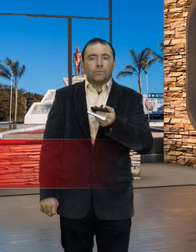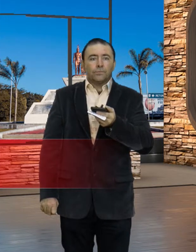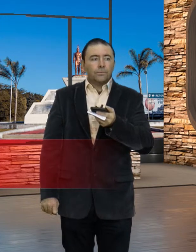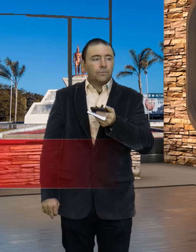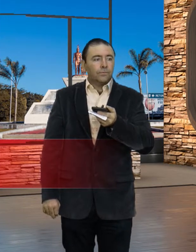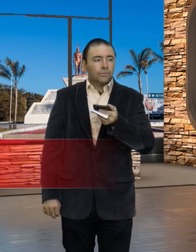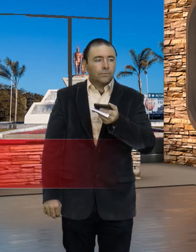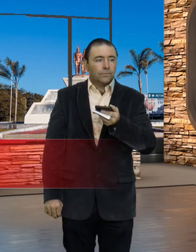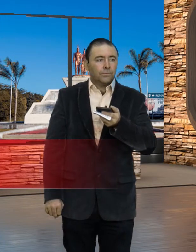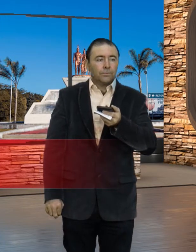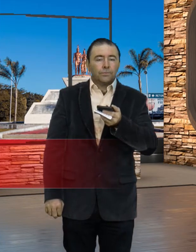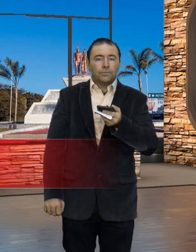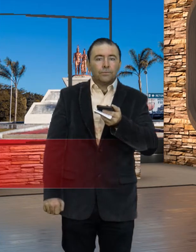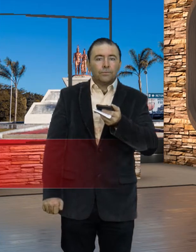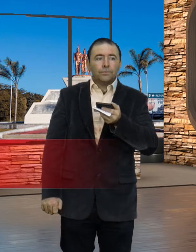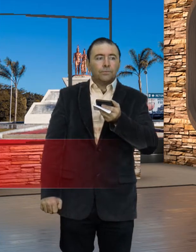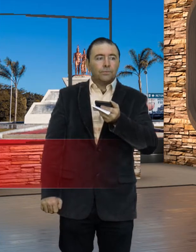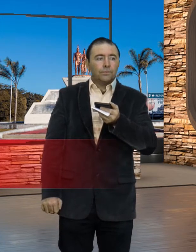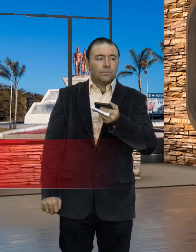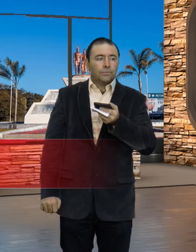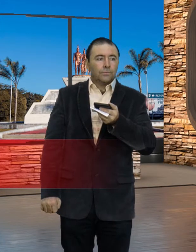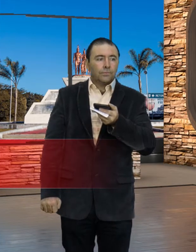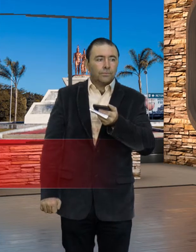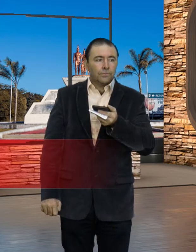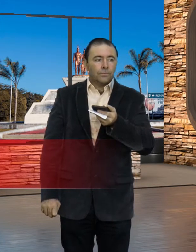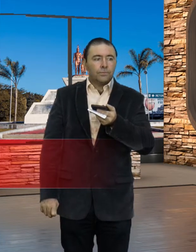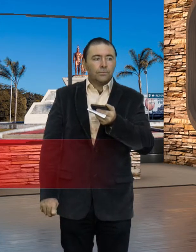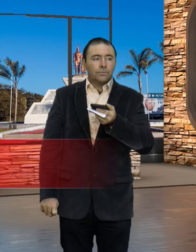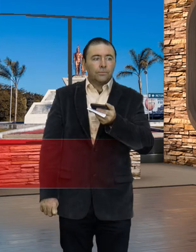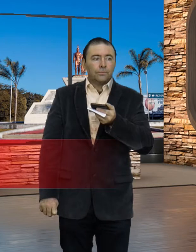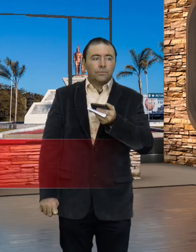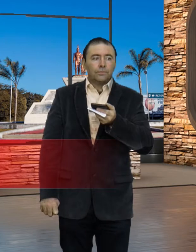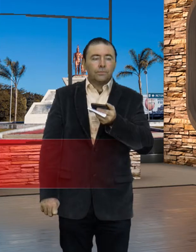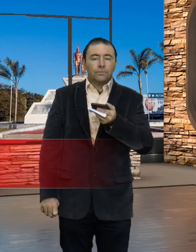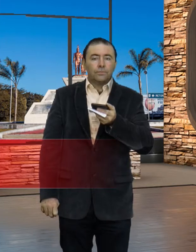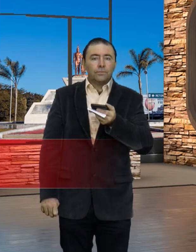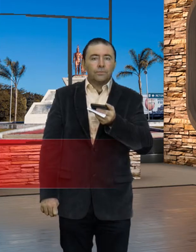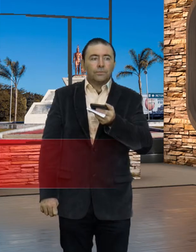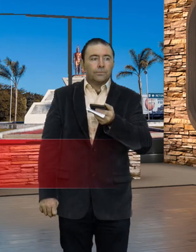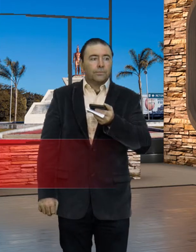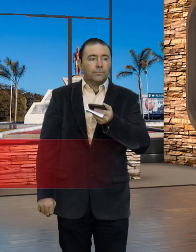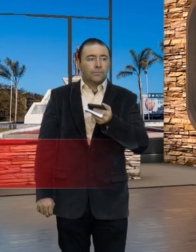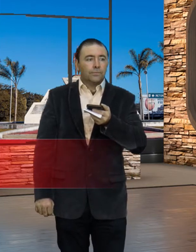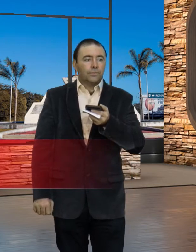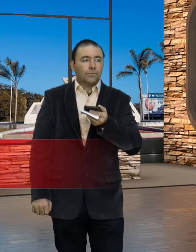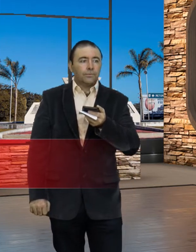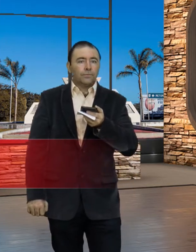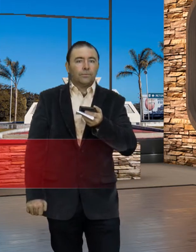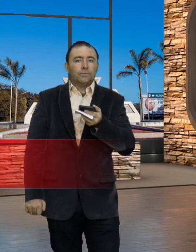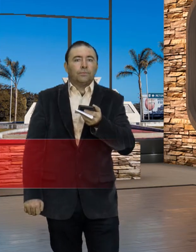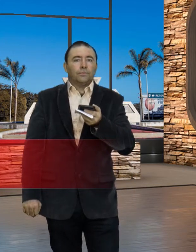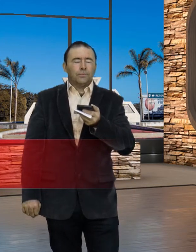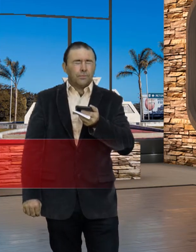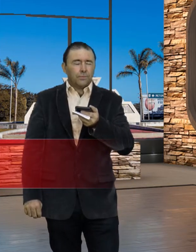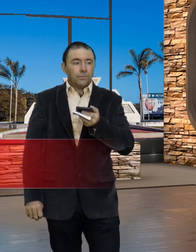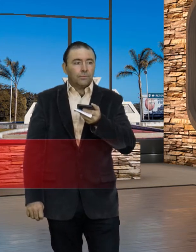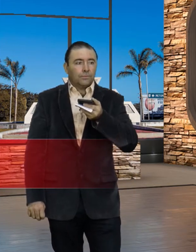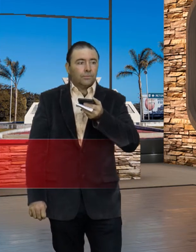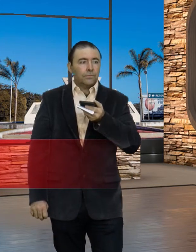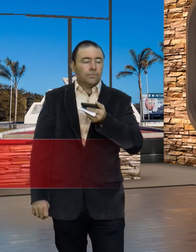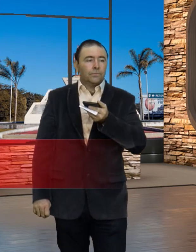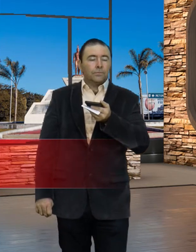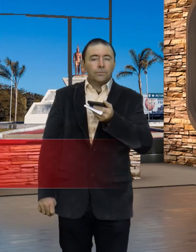y te comento también dentro de esta cartelera pues tenemos la biblioteca digital mundial que nos